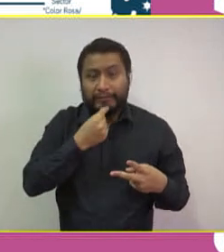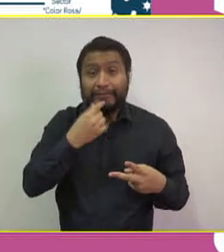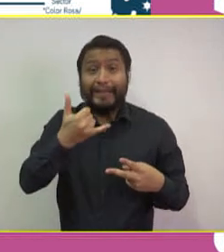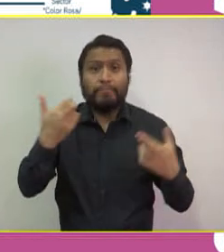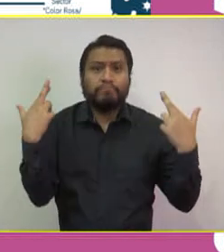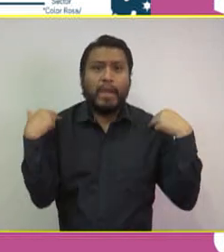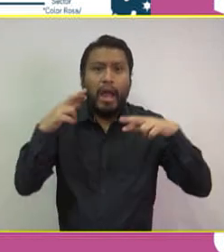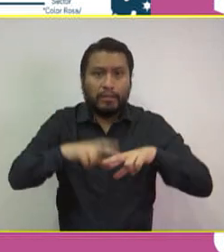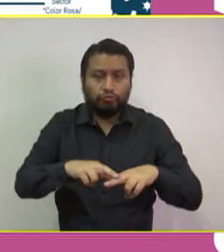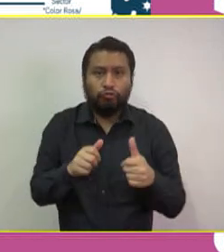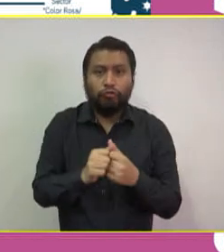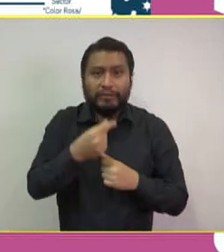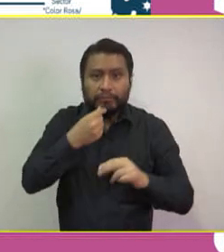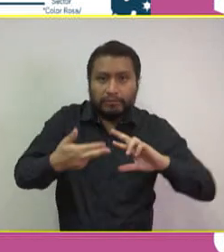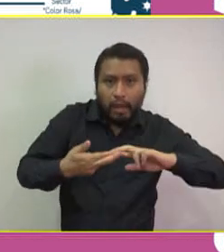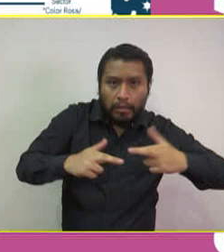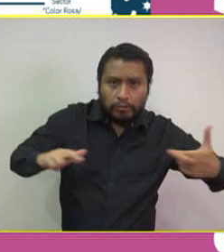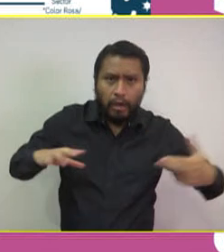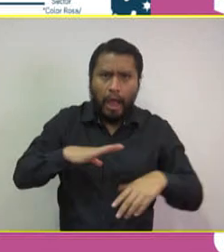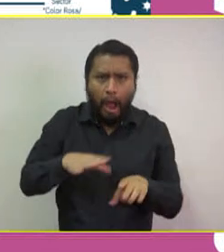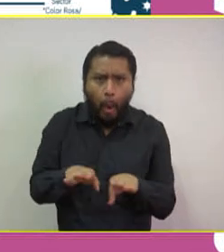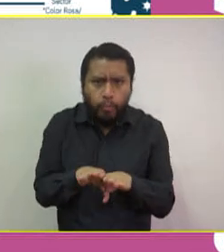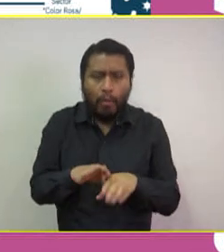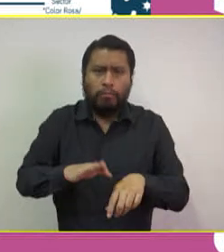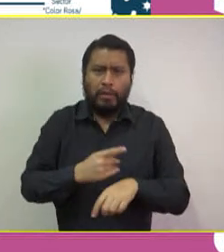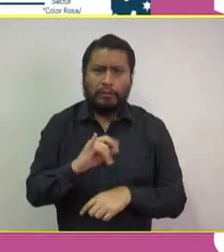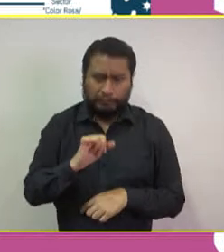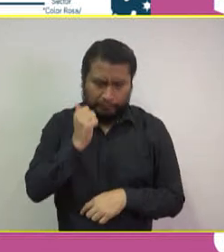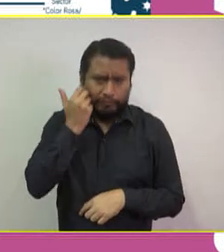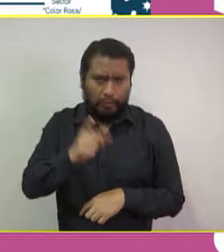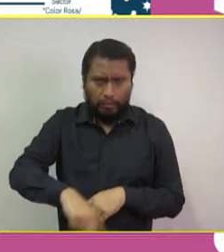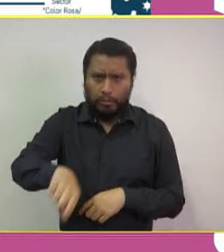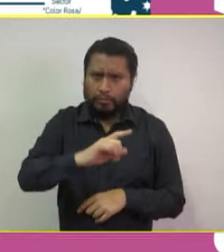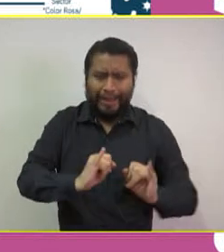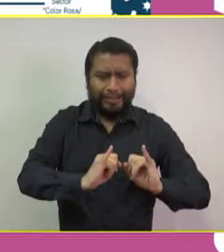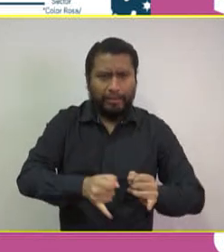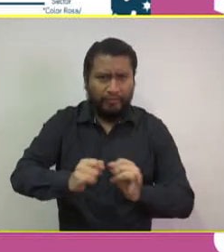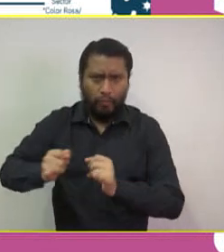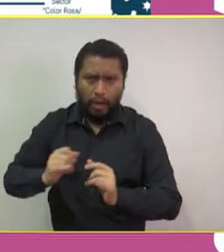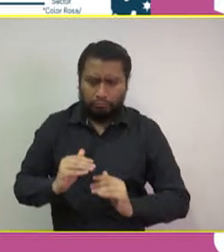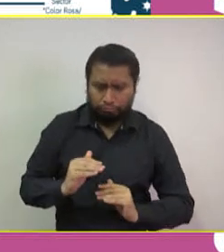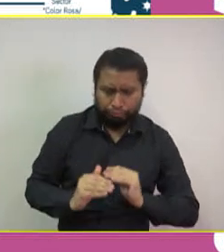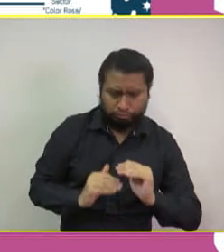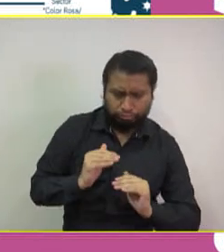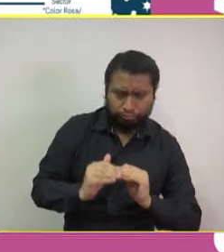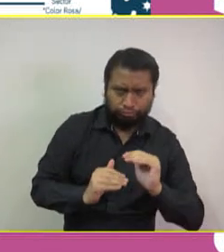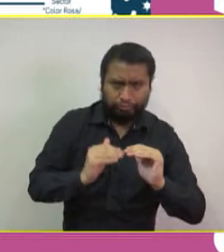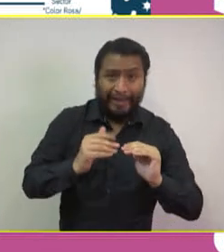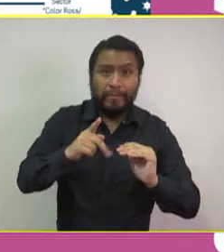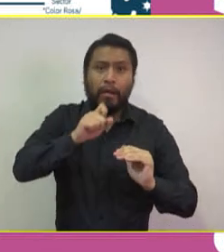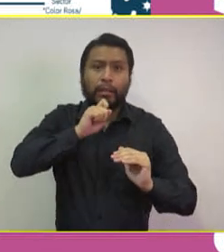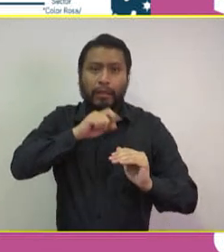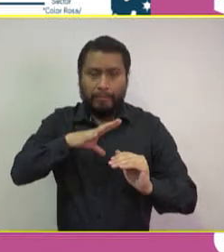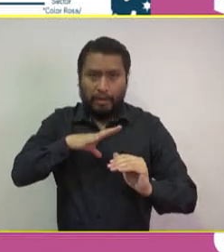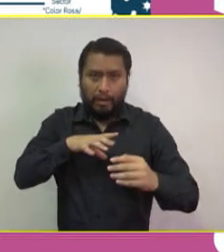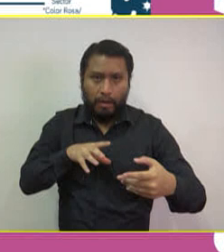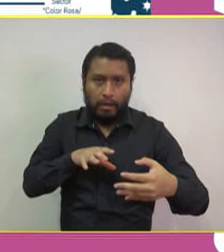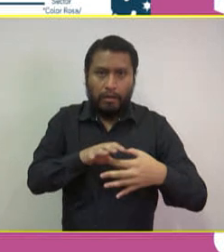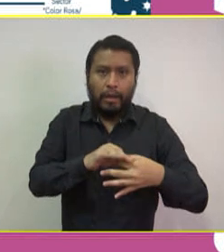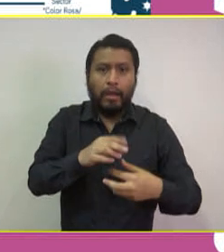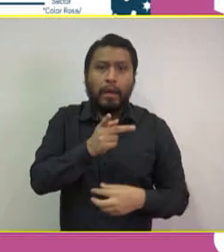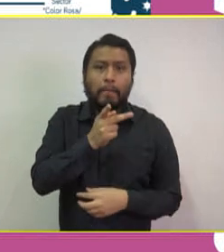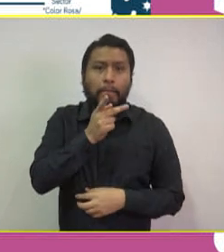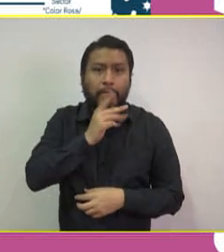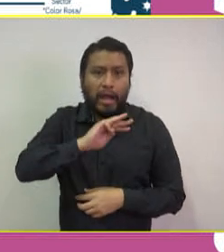que pudieran desarrollarse individualmente ellos, pero que también pudiera haber una relación adecuada entre los padres y los niños para que